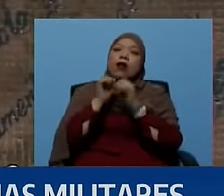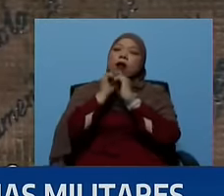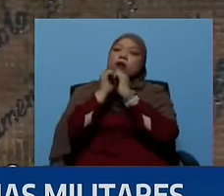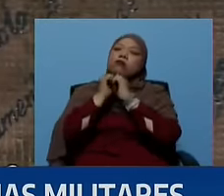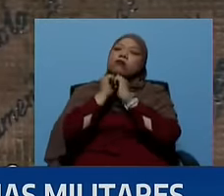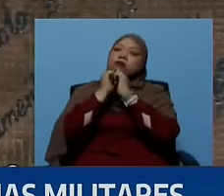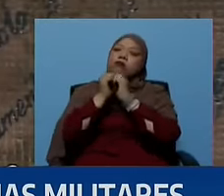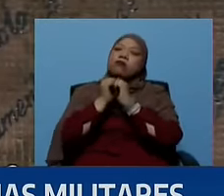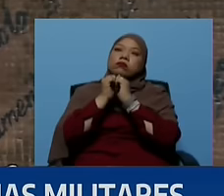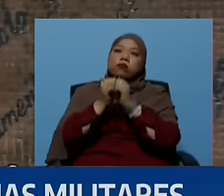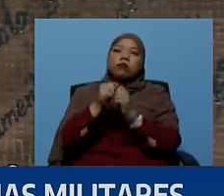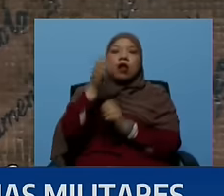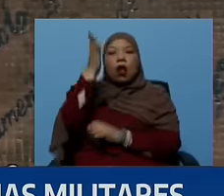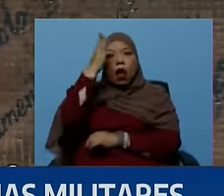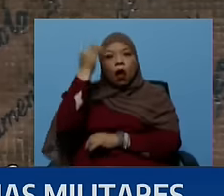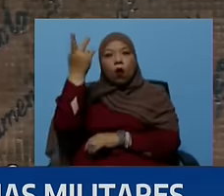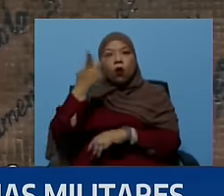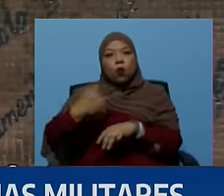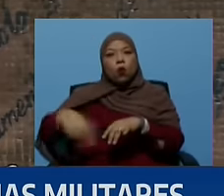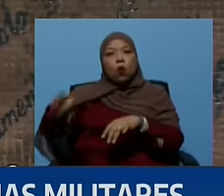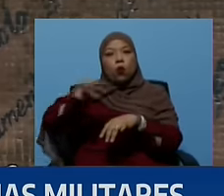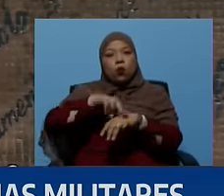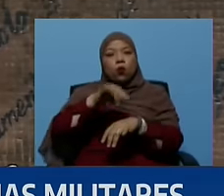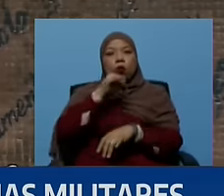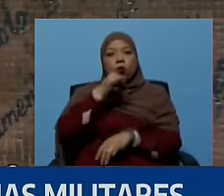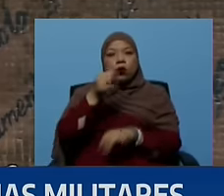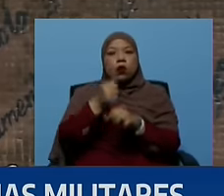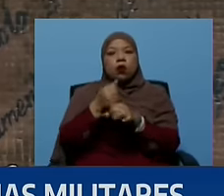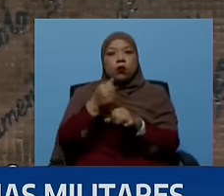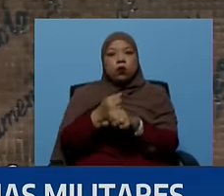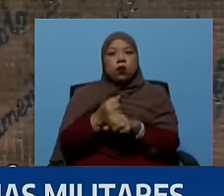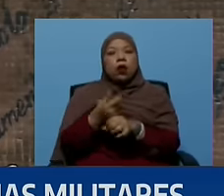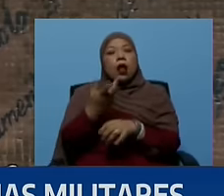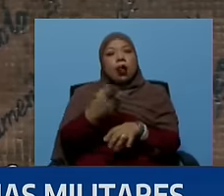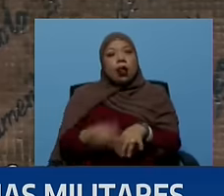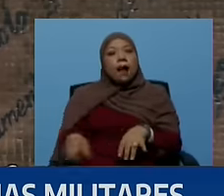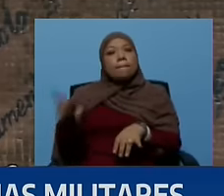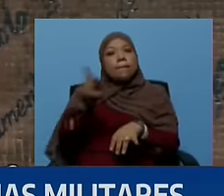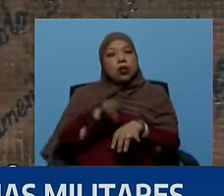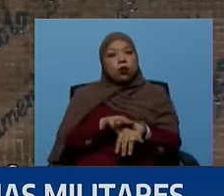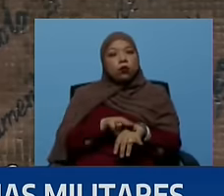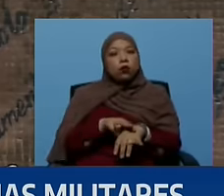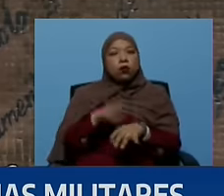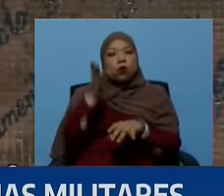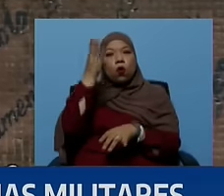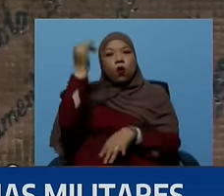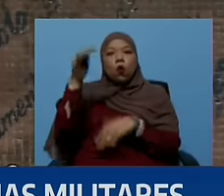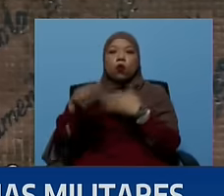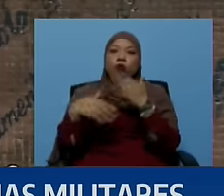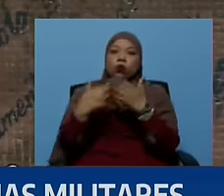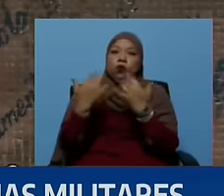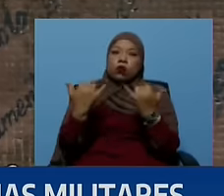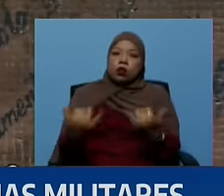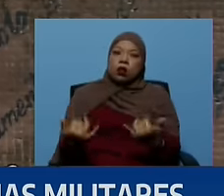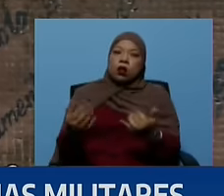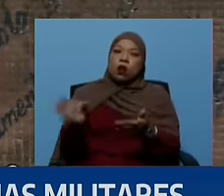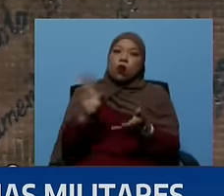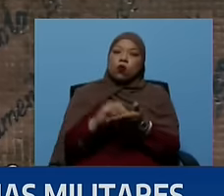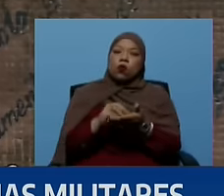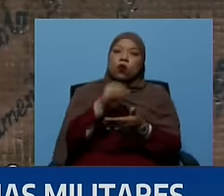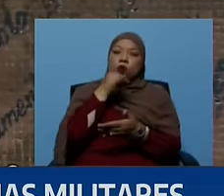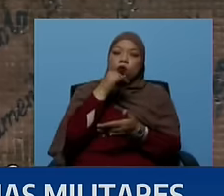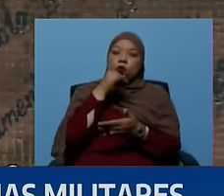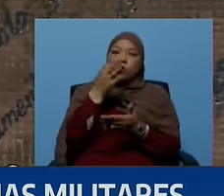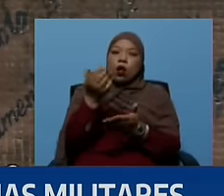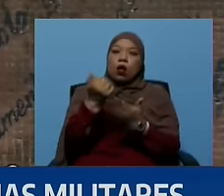y en las peores circunstancias repito con mi madre en las peores circunstancias Dios proveerá Dios proveerá Dios